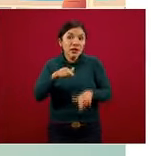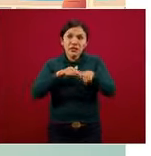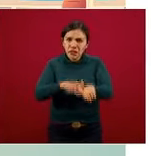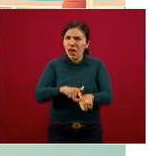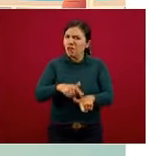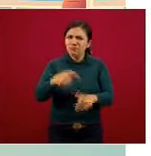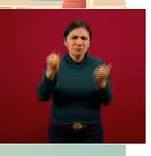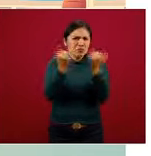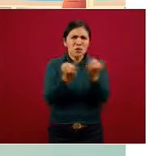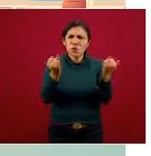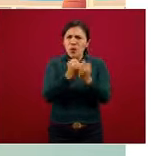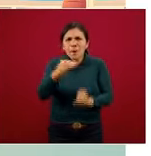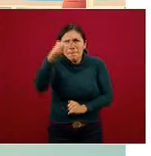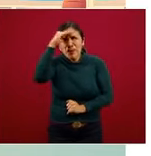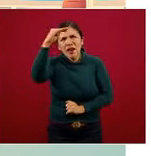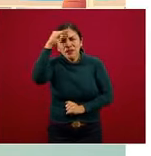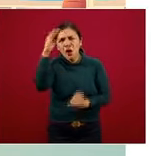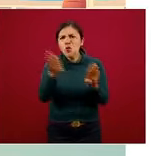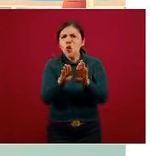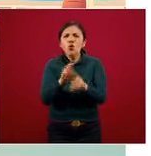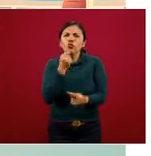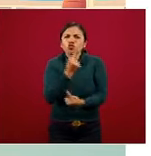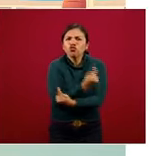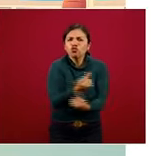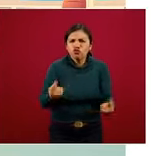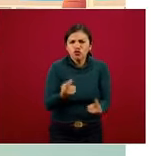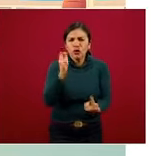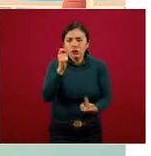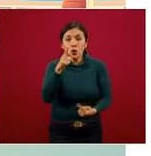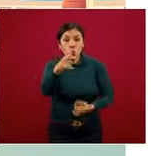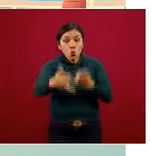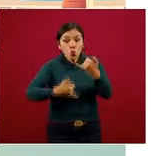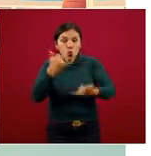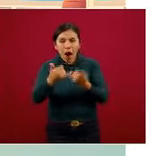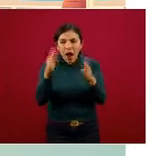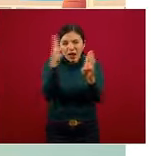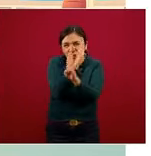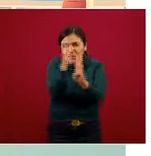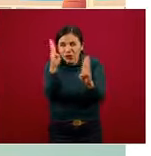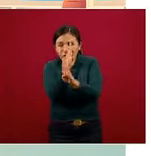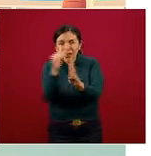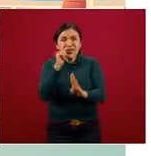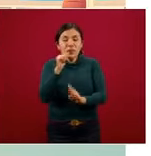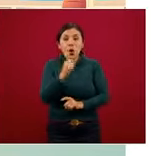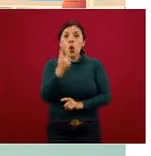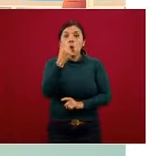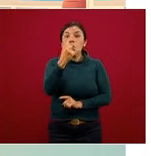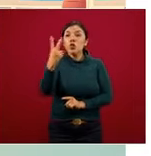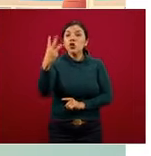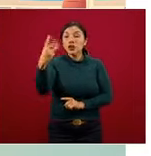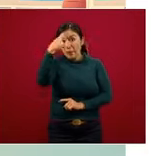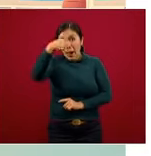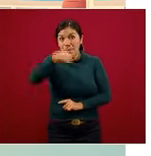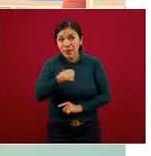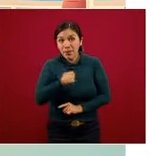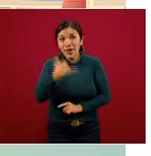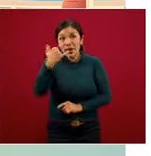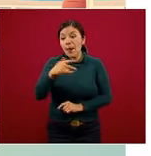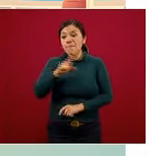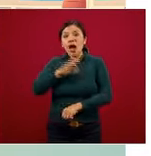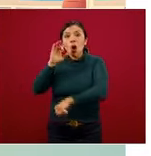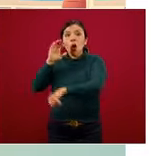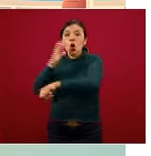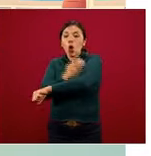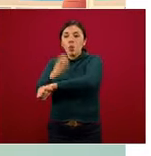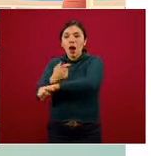esa viveza de los niños, como cuando jugamos a las escondidas, es 1, 2, 3 por mí y por todos los